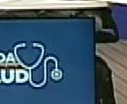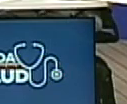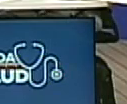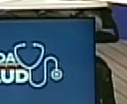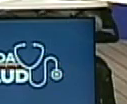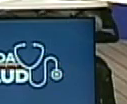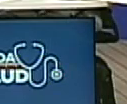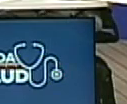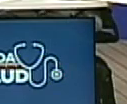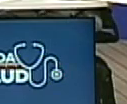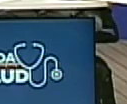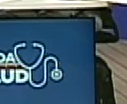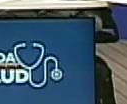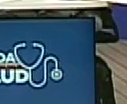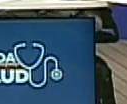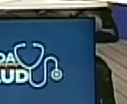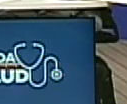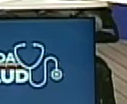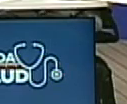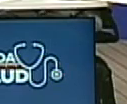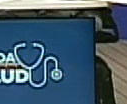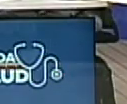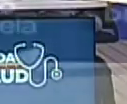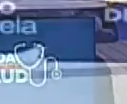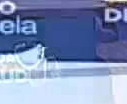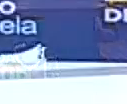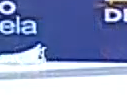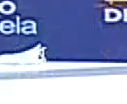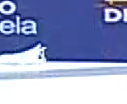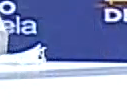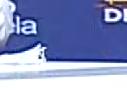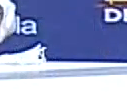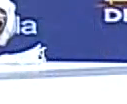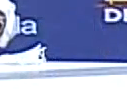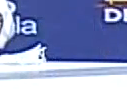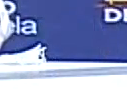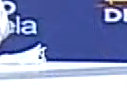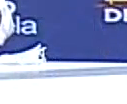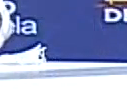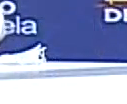2021. En esta jornada de salud también, Boris.